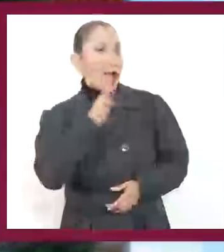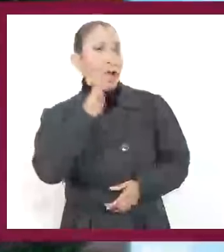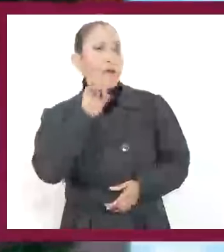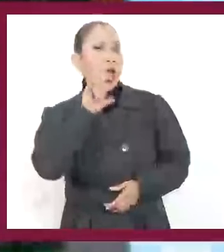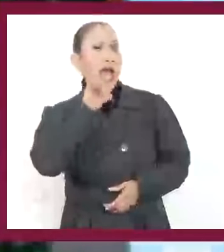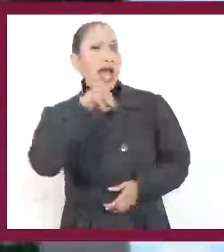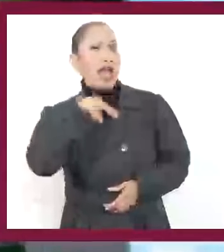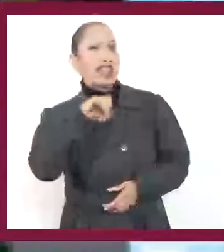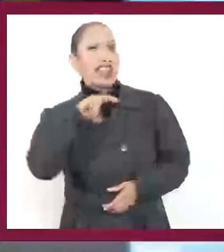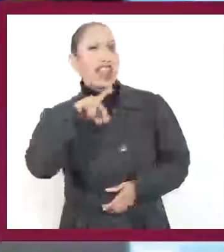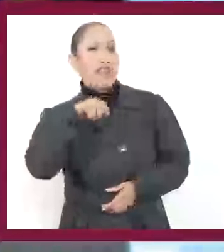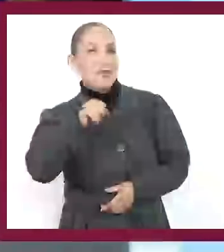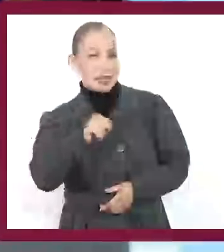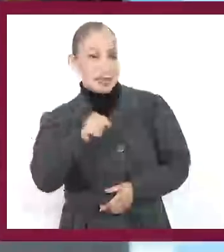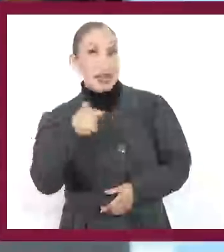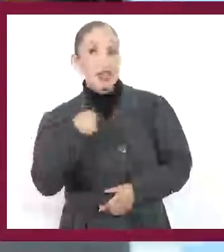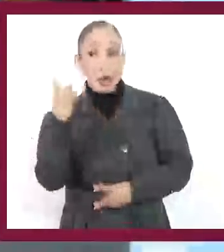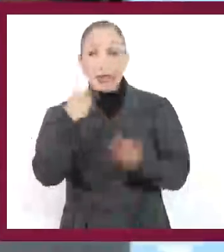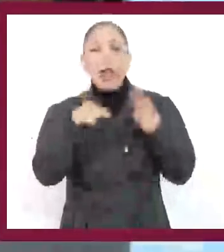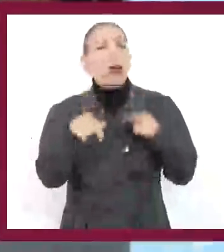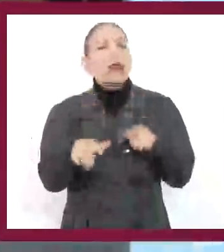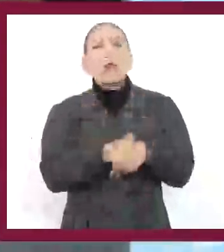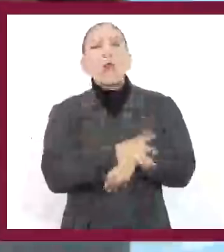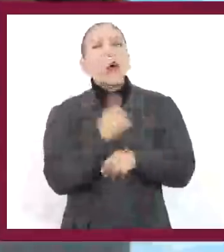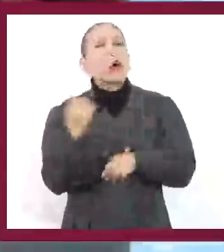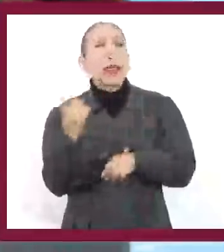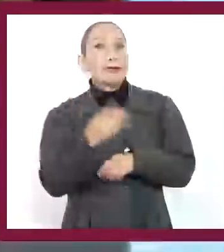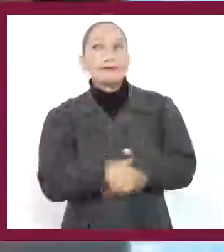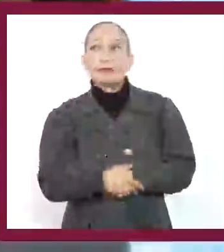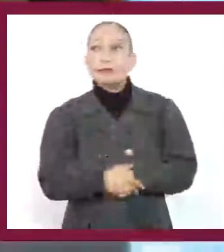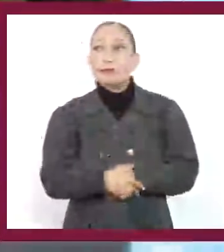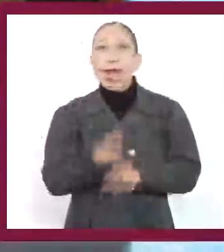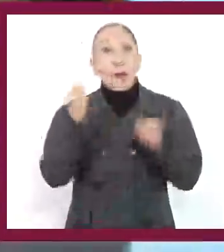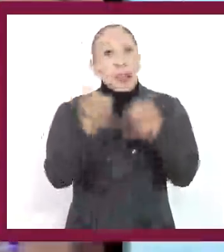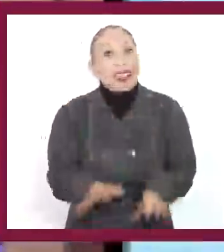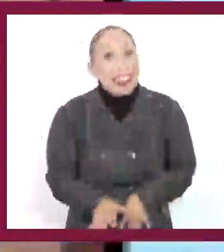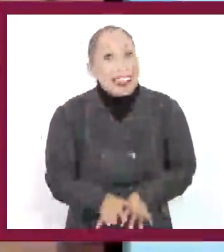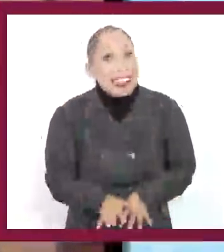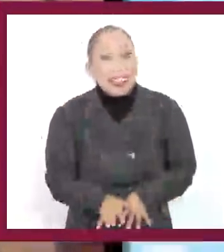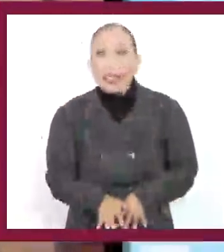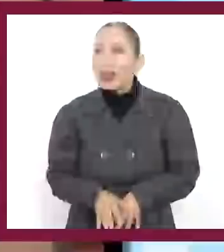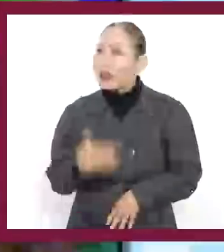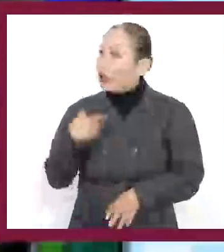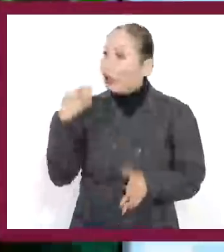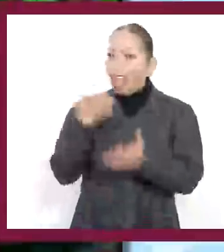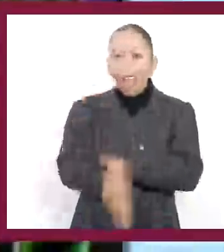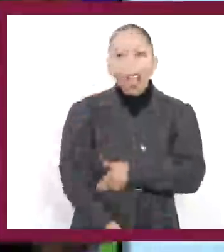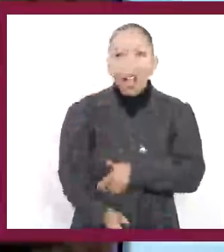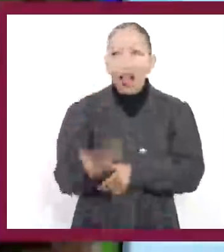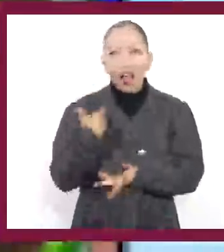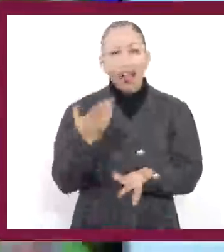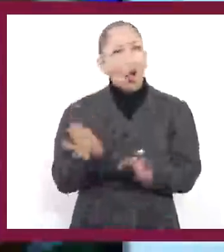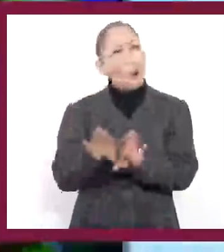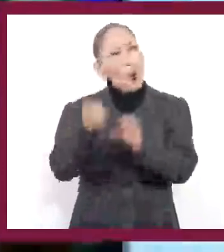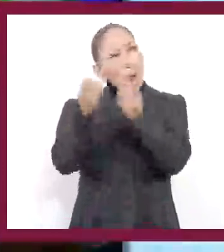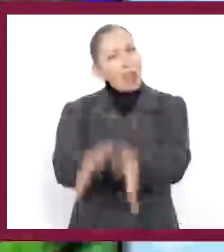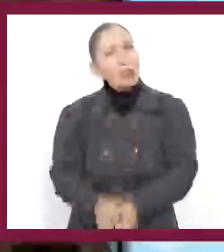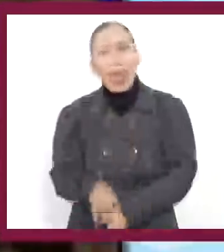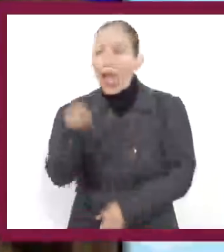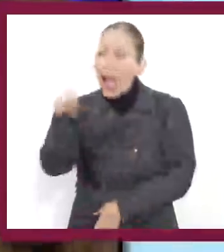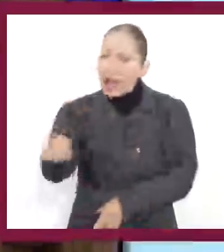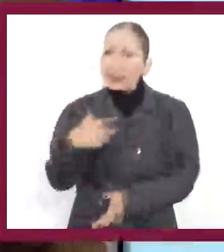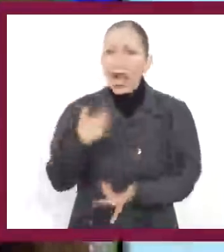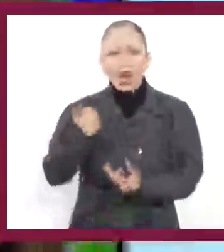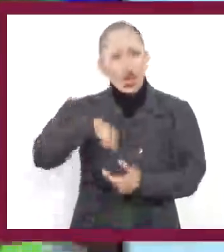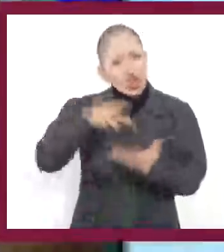Blancanieves. Y bueno, llegué hasta acá porque estoy... ¡Andabas perdida! ¡Ay, no! ¿Cómo se va a perder? Sí, está aquí